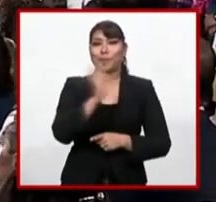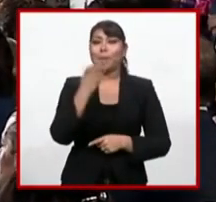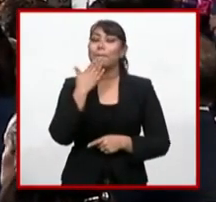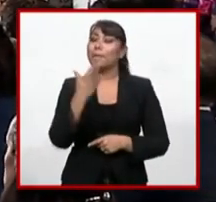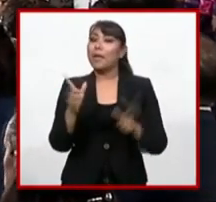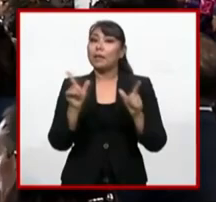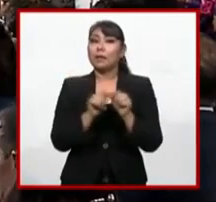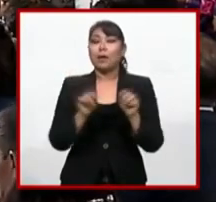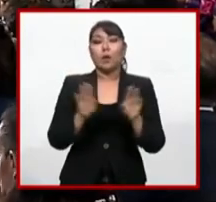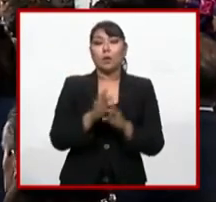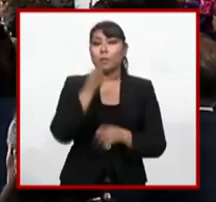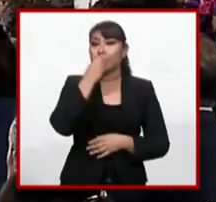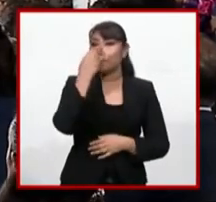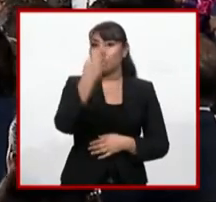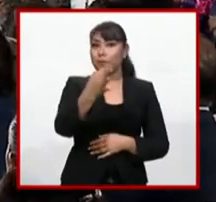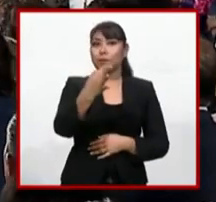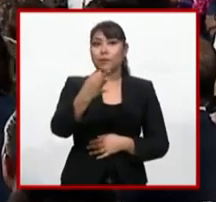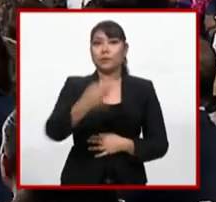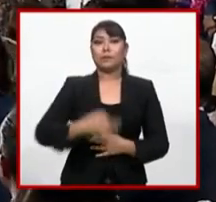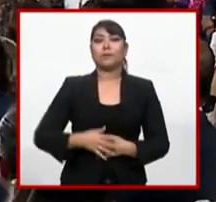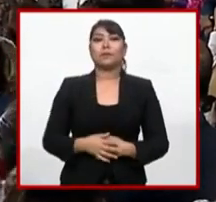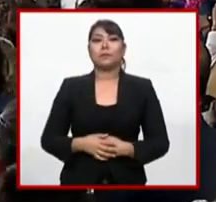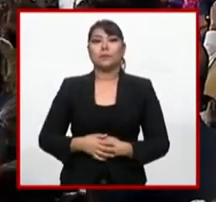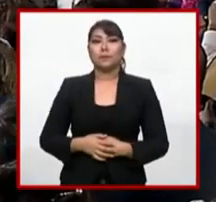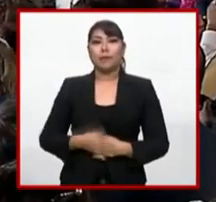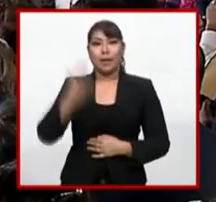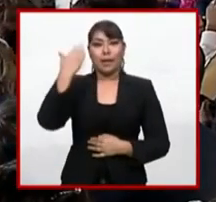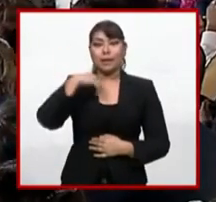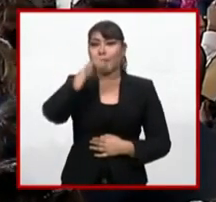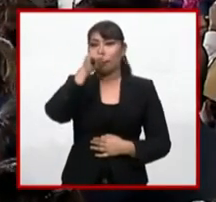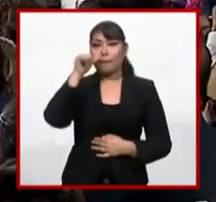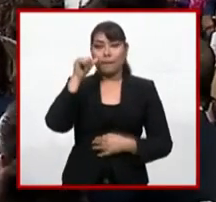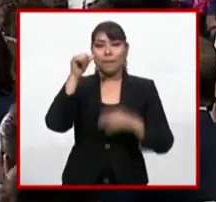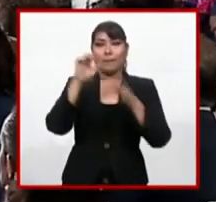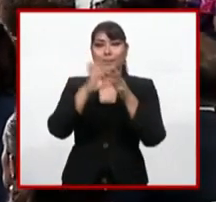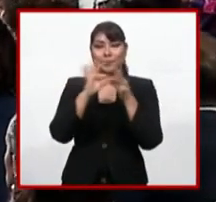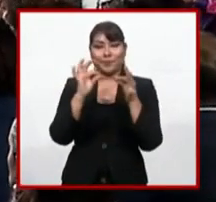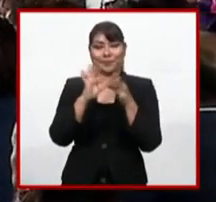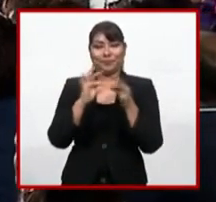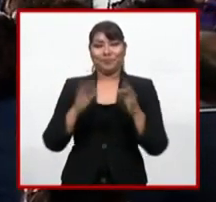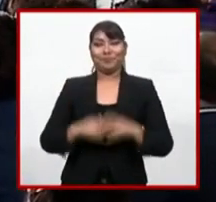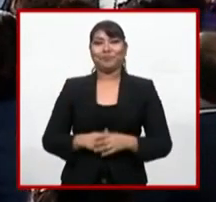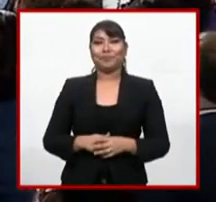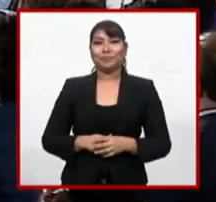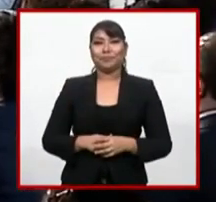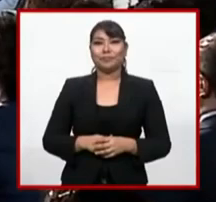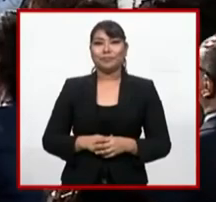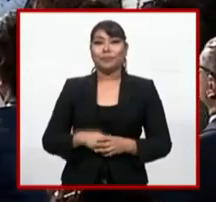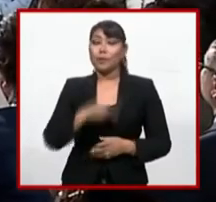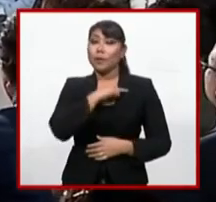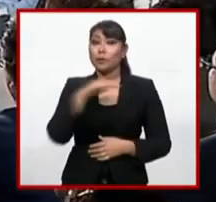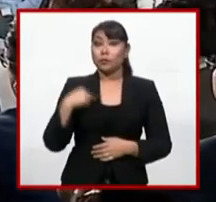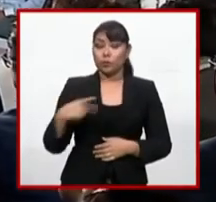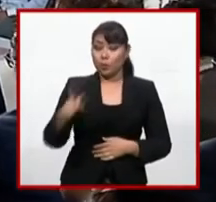cerrar con una frase de don Benito Juárez, que decía que como hijos del